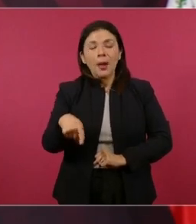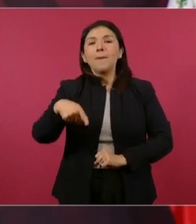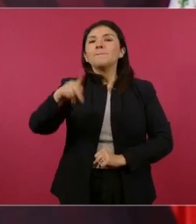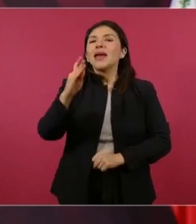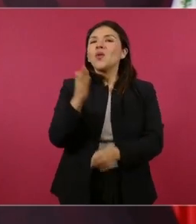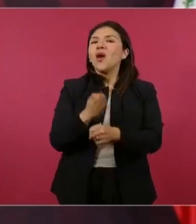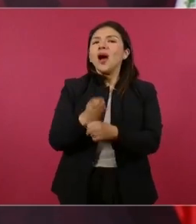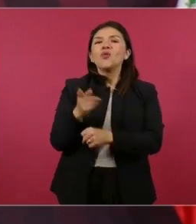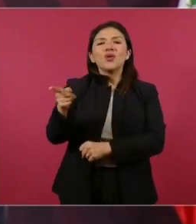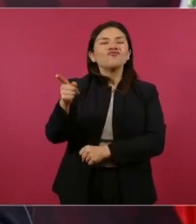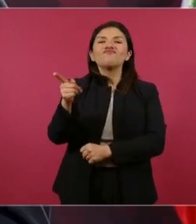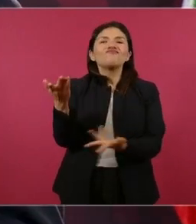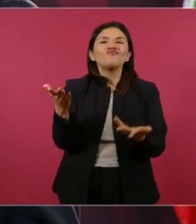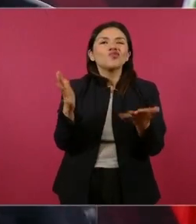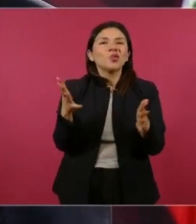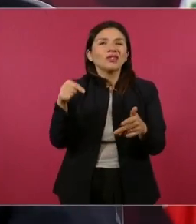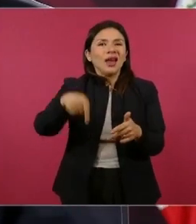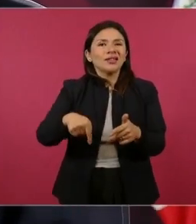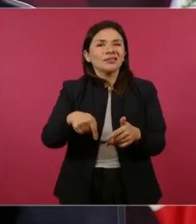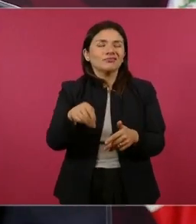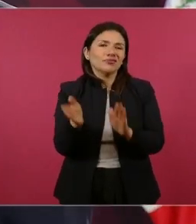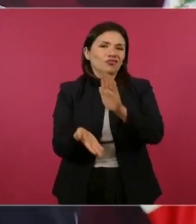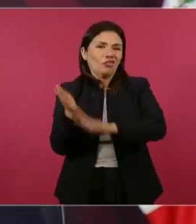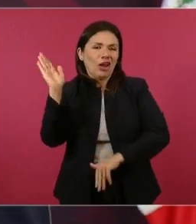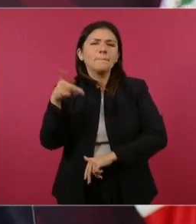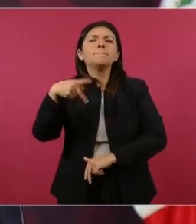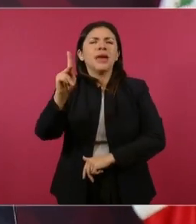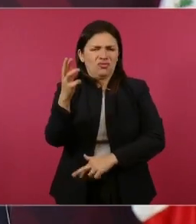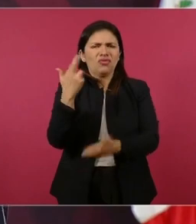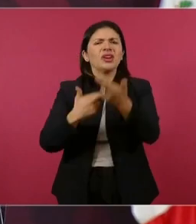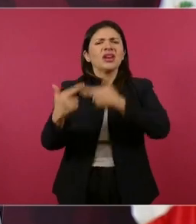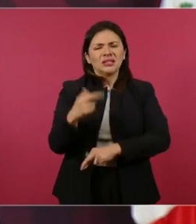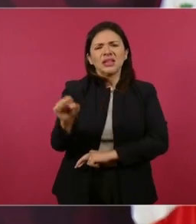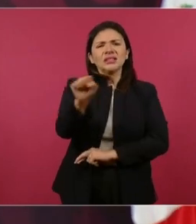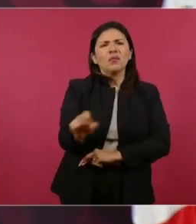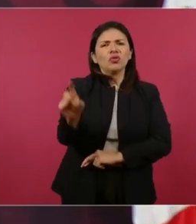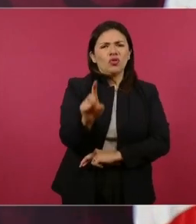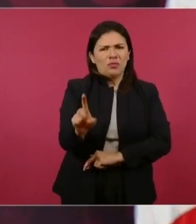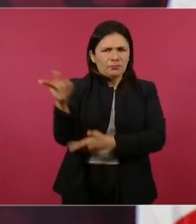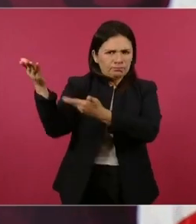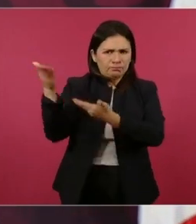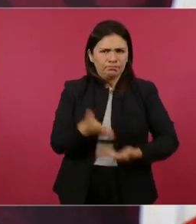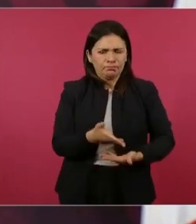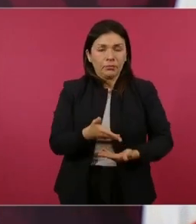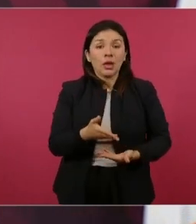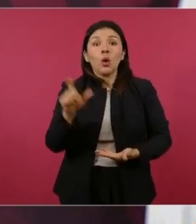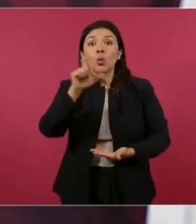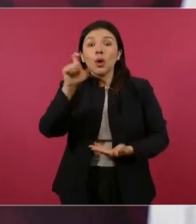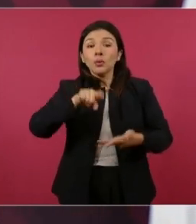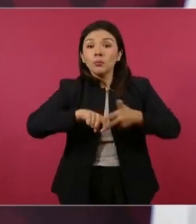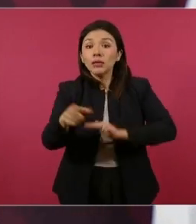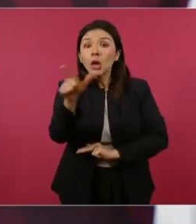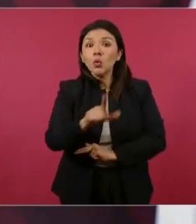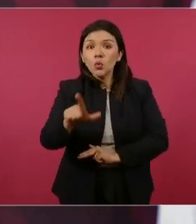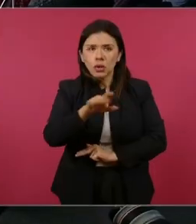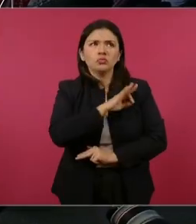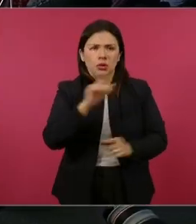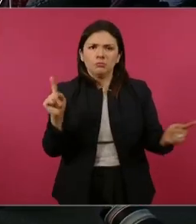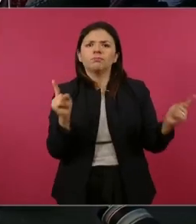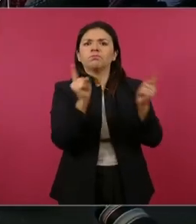está fuera, pero regresa el fin de semana, a partir del lunes